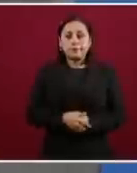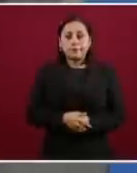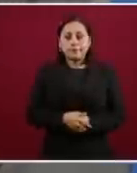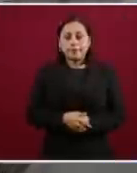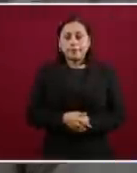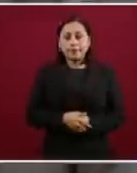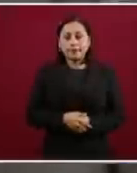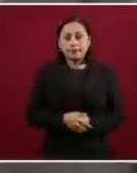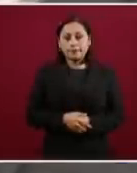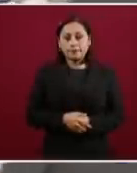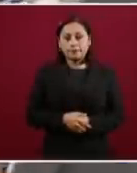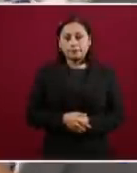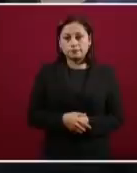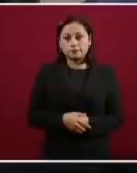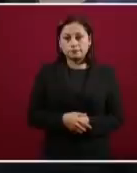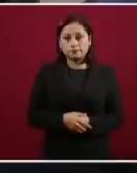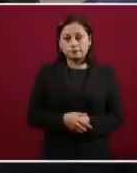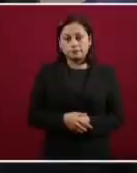Nunca